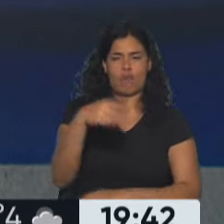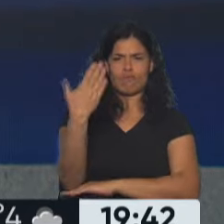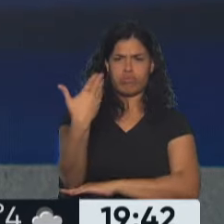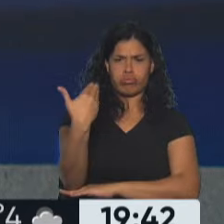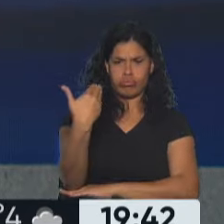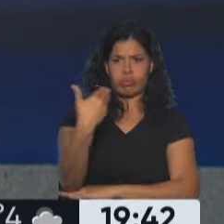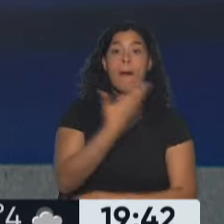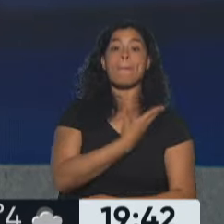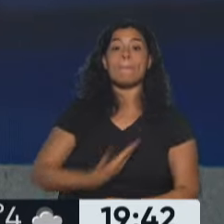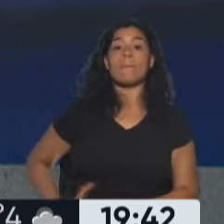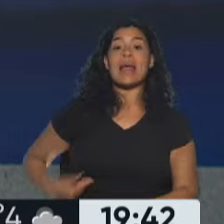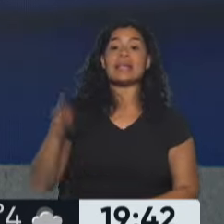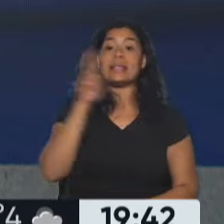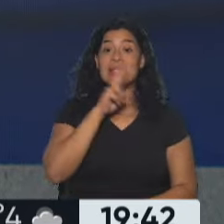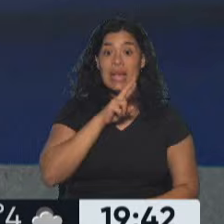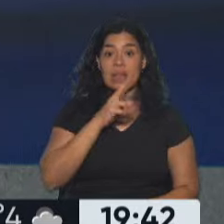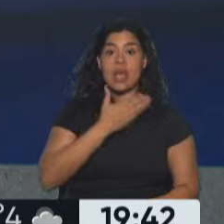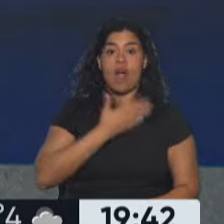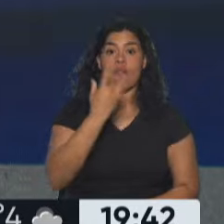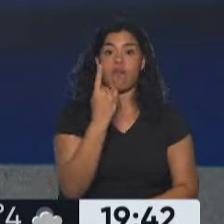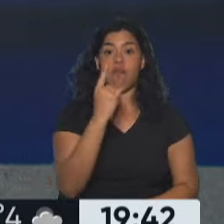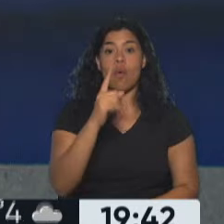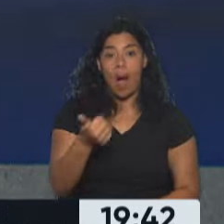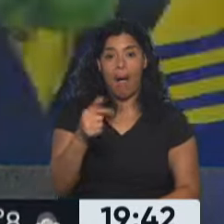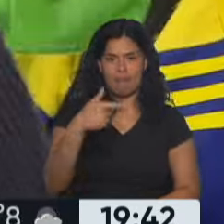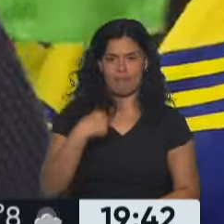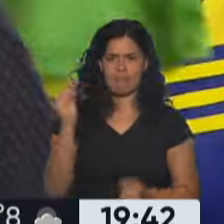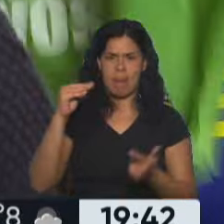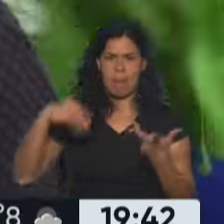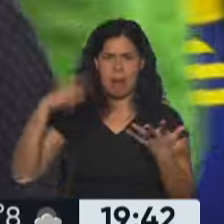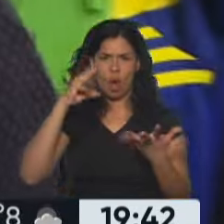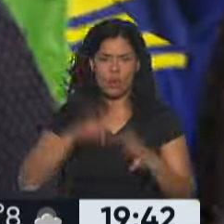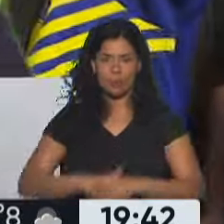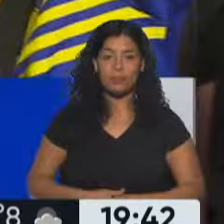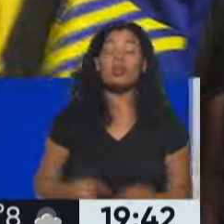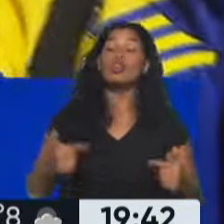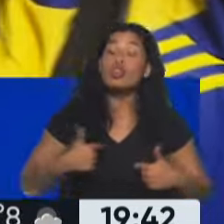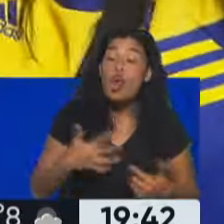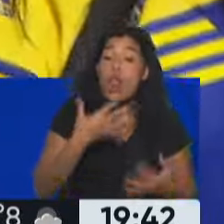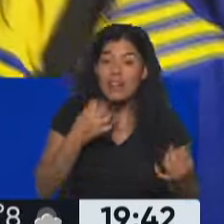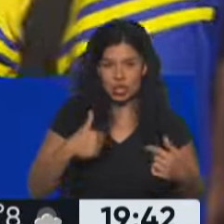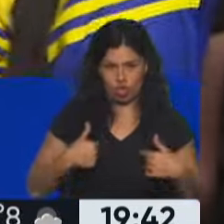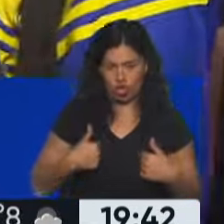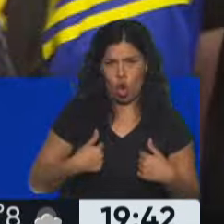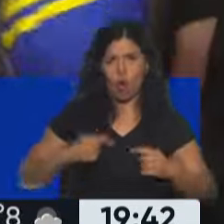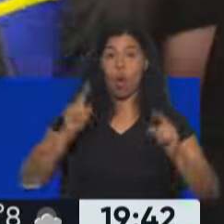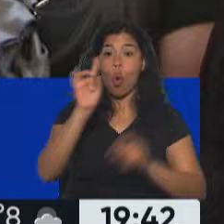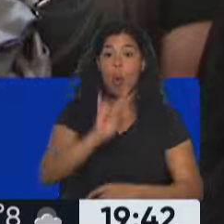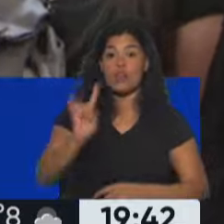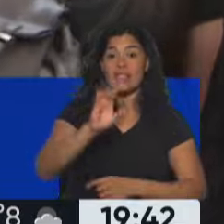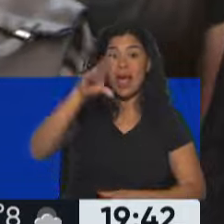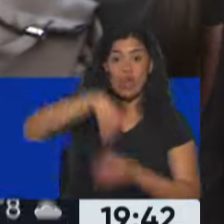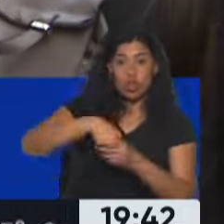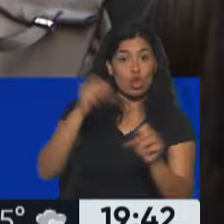puntos centrales del documento. Más testimonios, aquí están. Yo particularmente soy trabajador no docente, trabajo en la Escuela Técnica de la